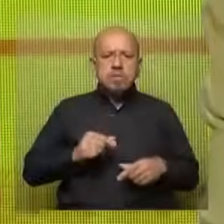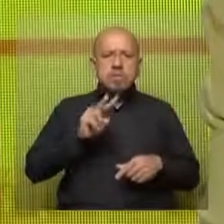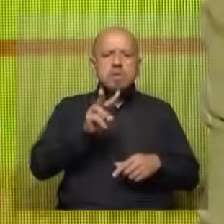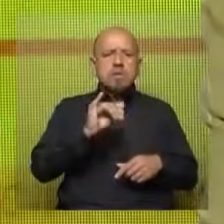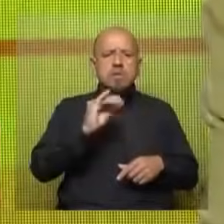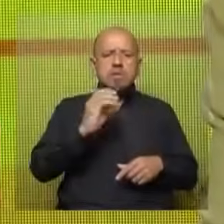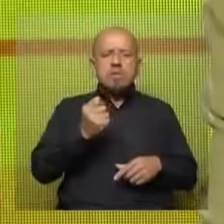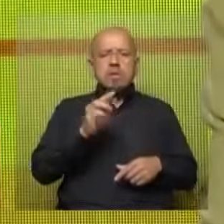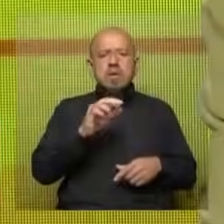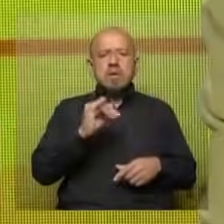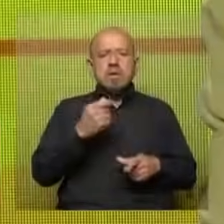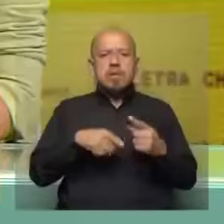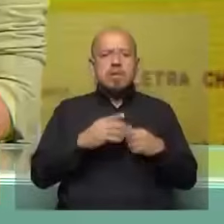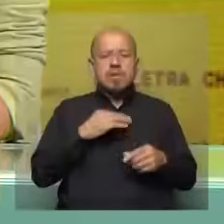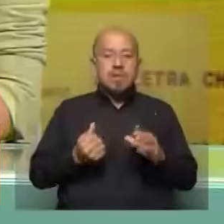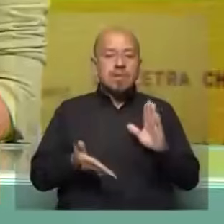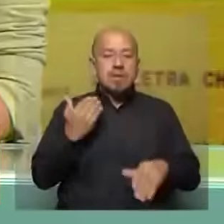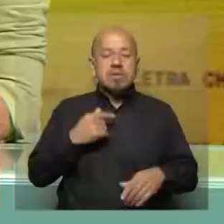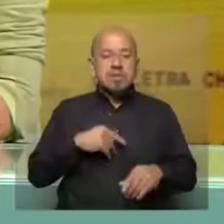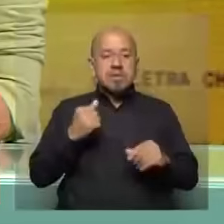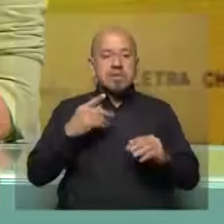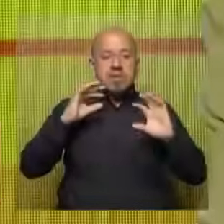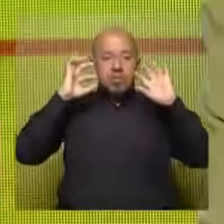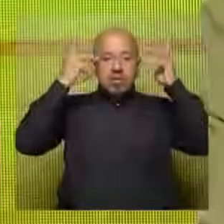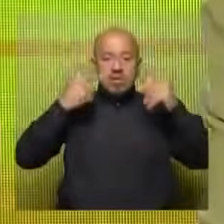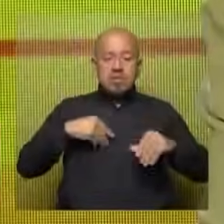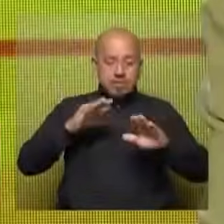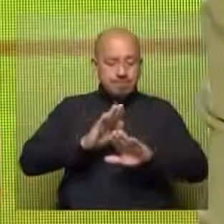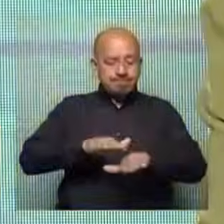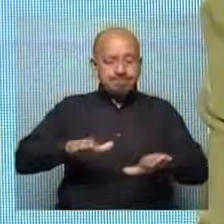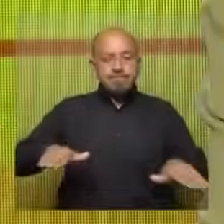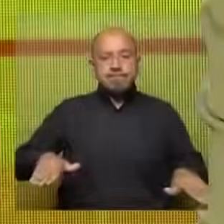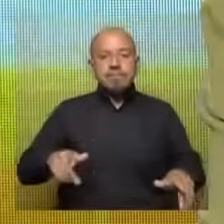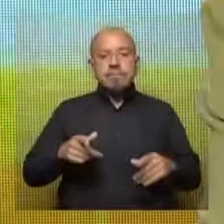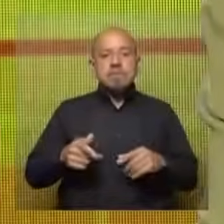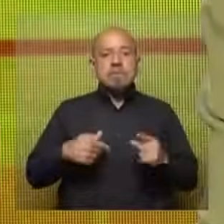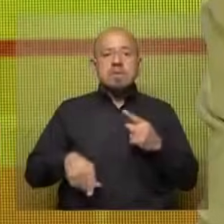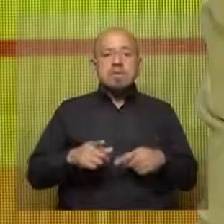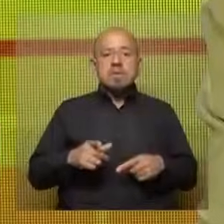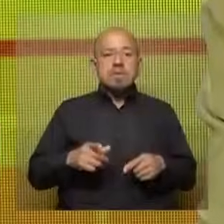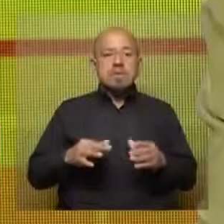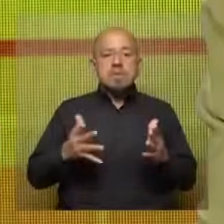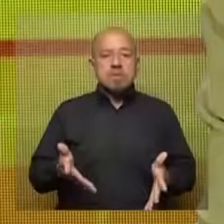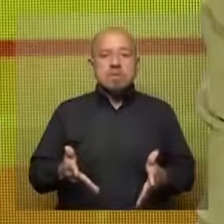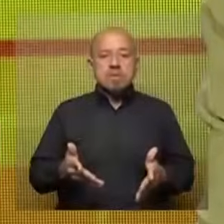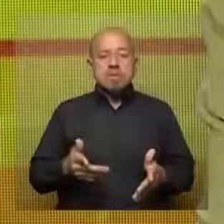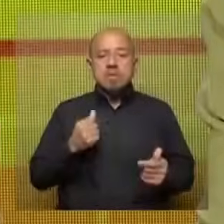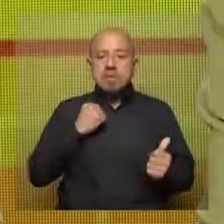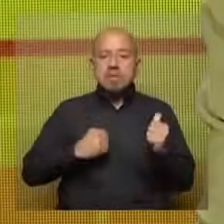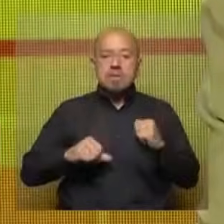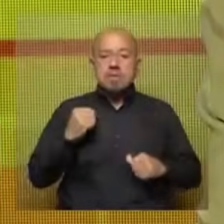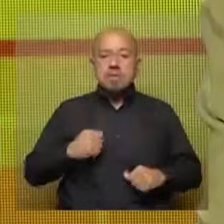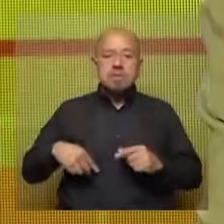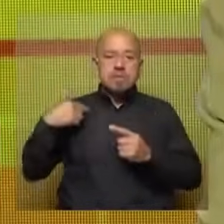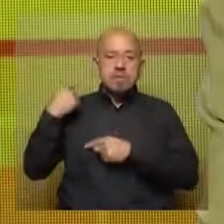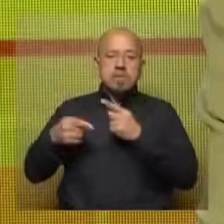ha incrementado enormemente. Están agarrando a los gurises como caballito de batalla para lastimar y lastiman